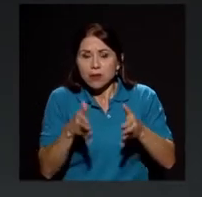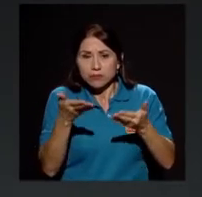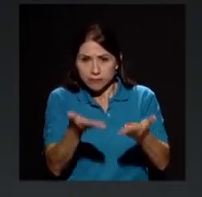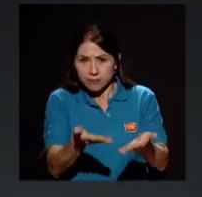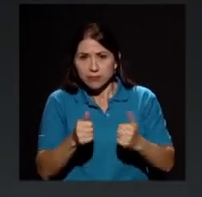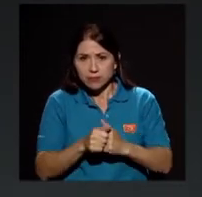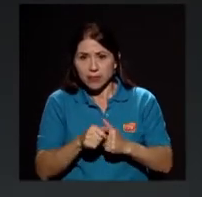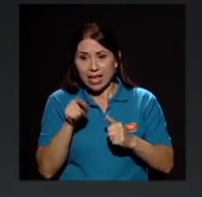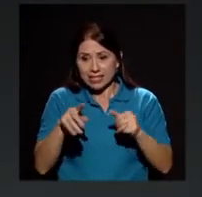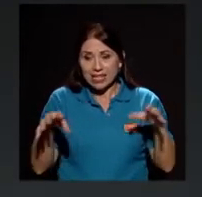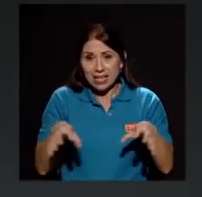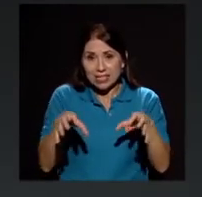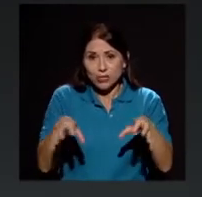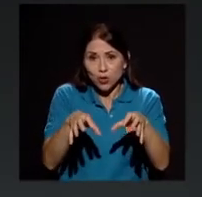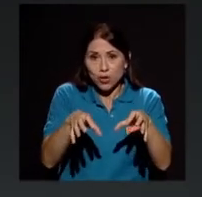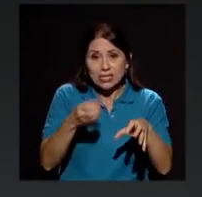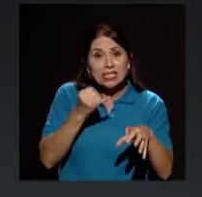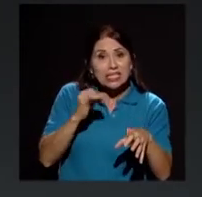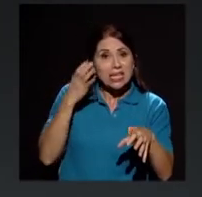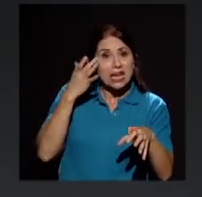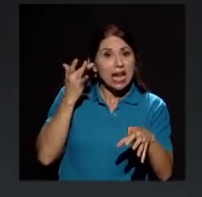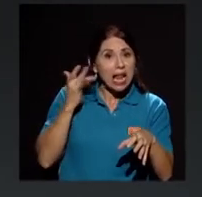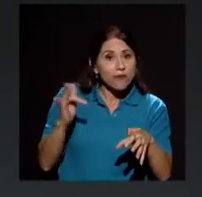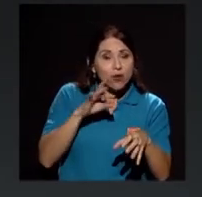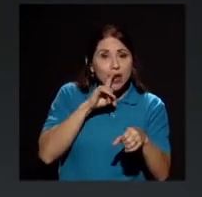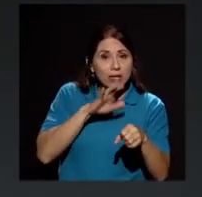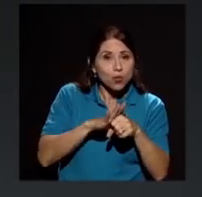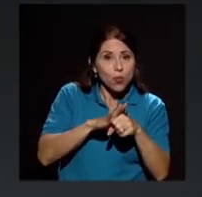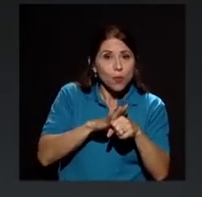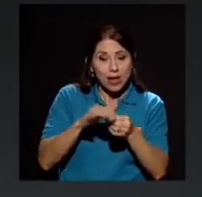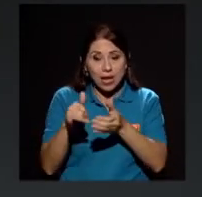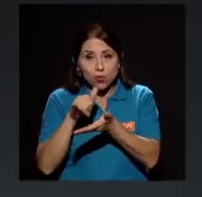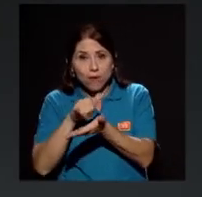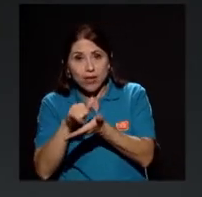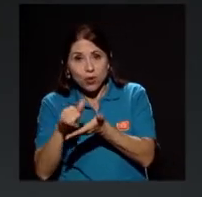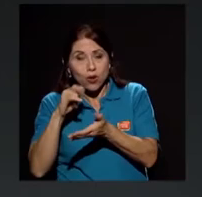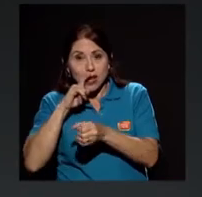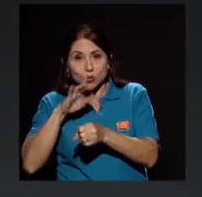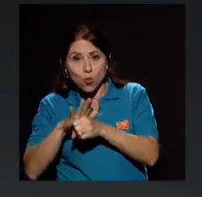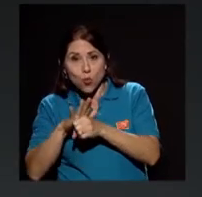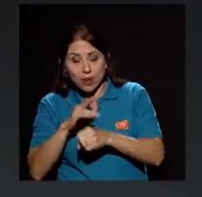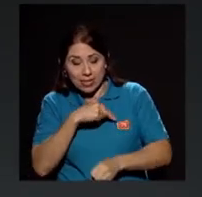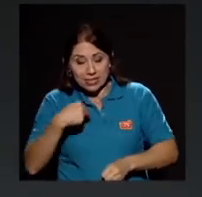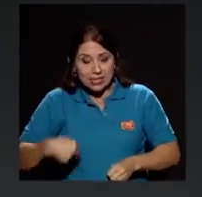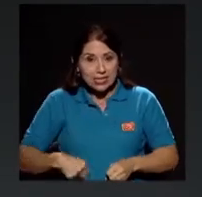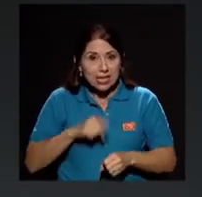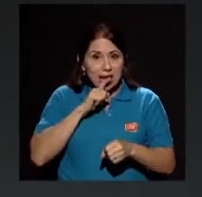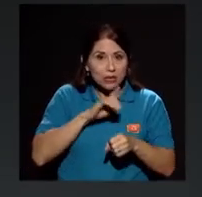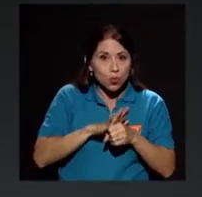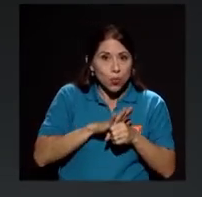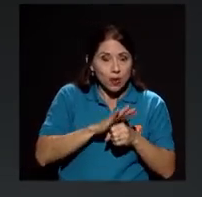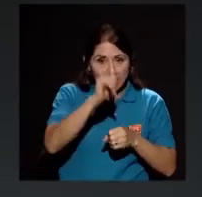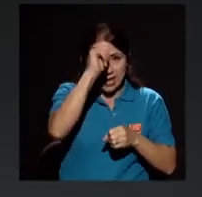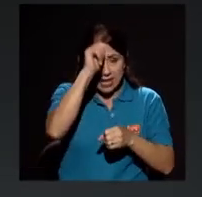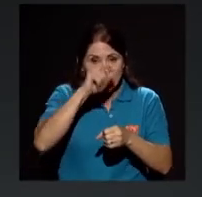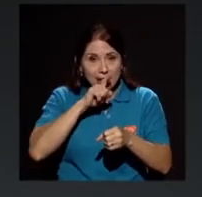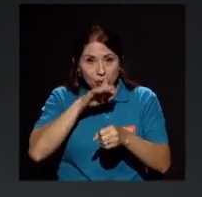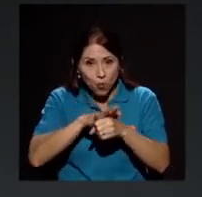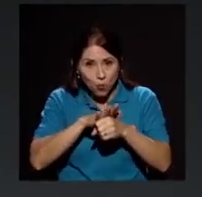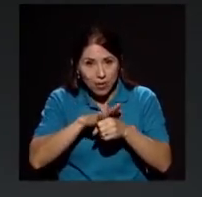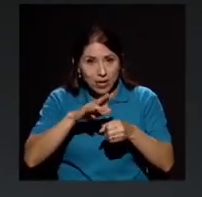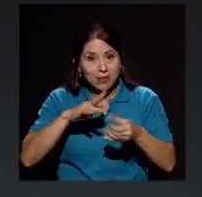si california las cumples y nueva york las cumple si chinas las cumple si india las cumple es el